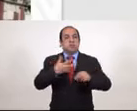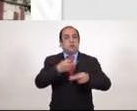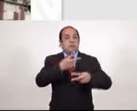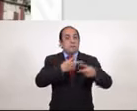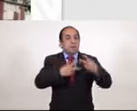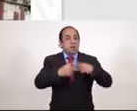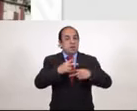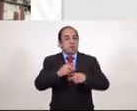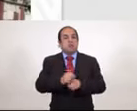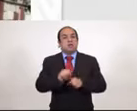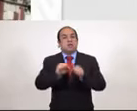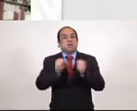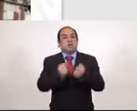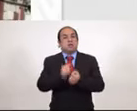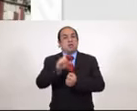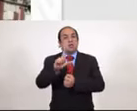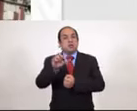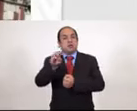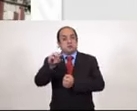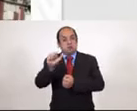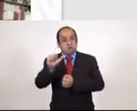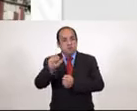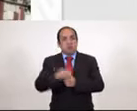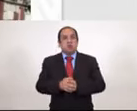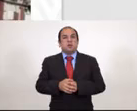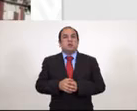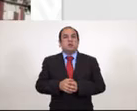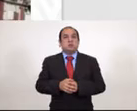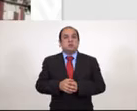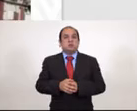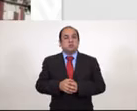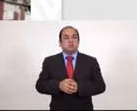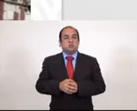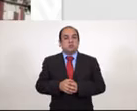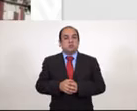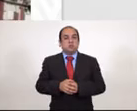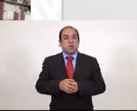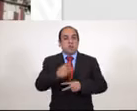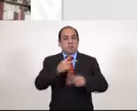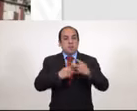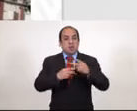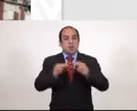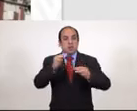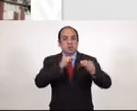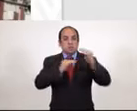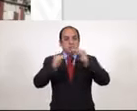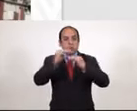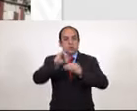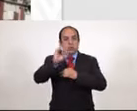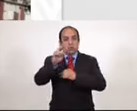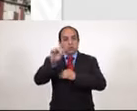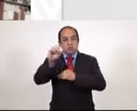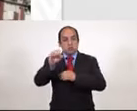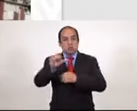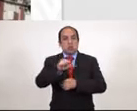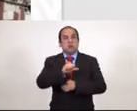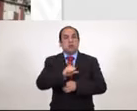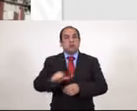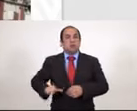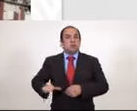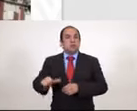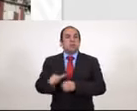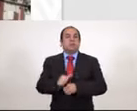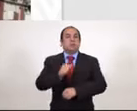desde Cerro del Judío en la parte alta de la alcaldía Álvaro Obregón. Baja hasta la planta de